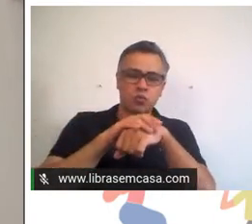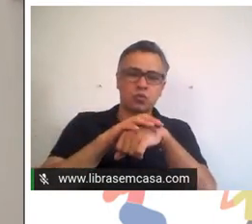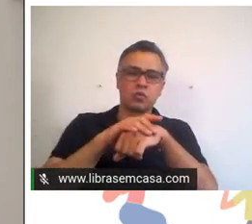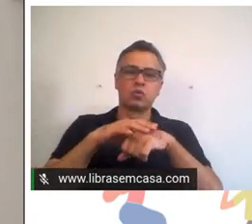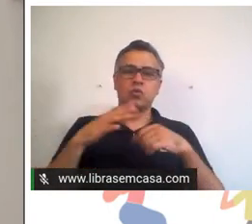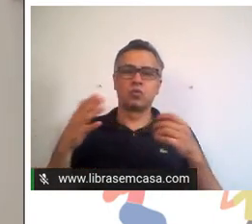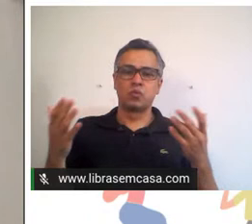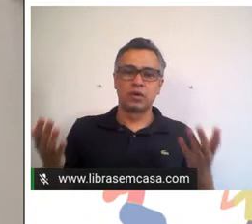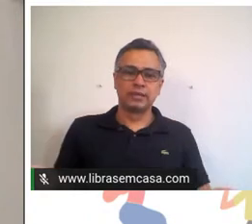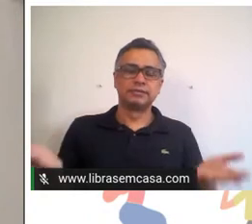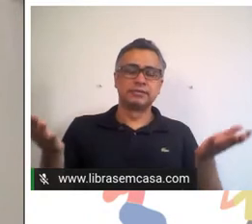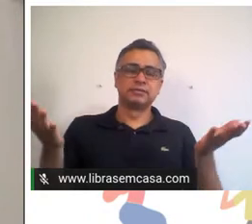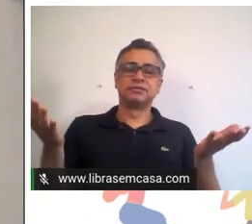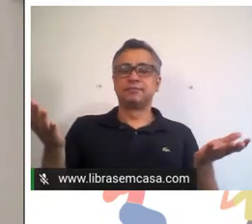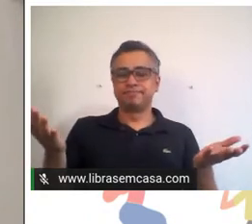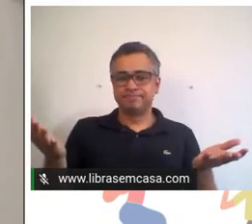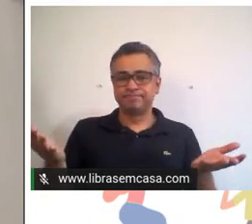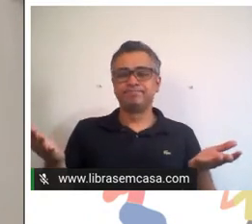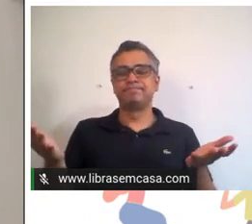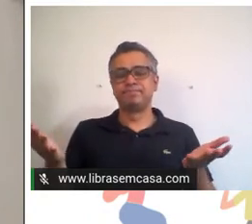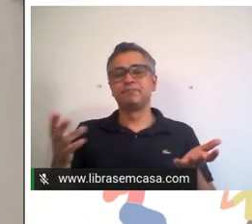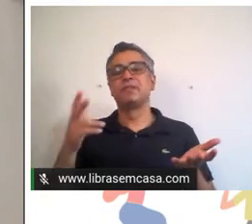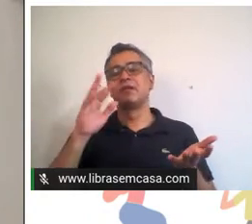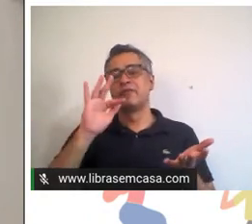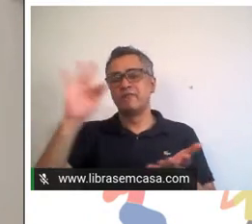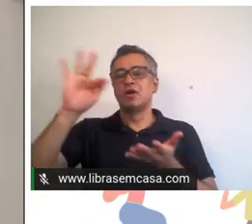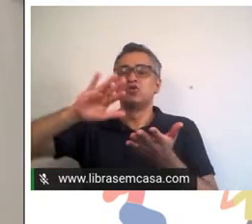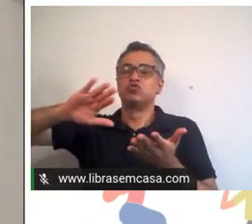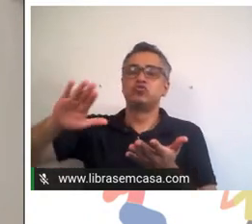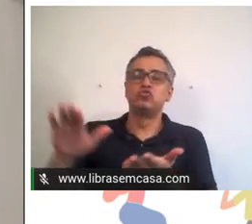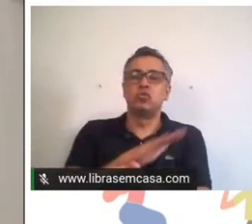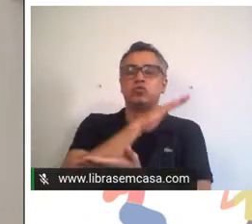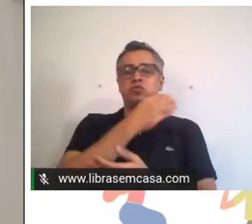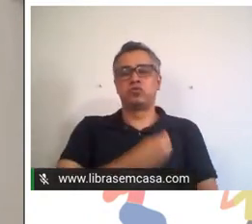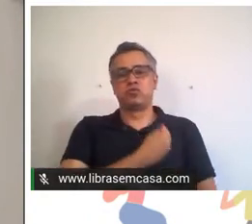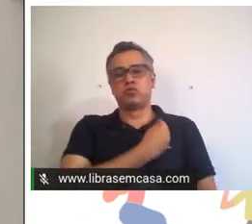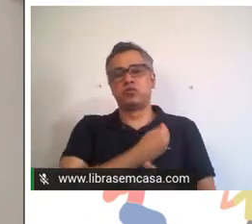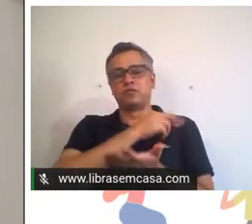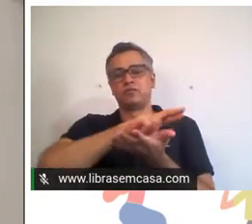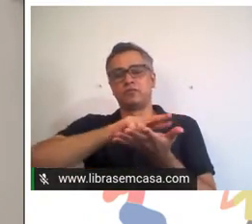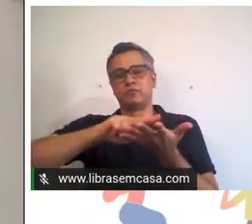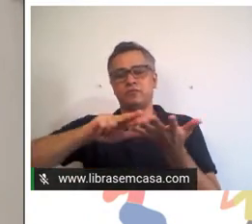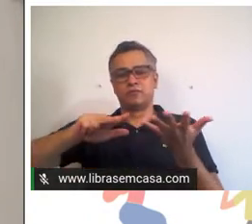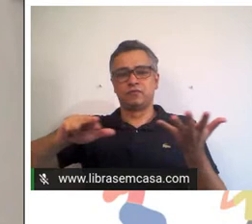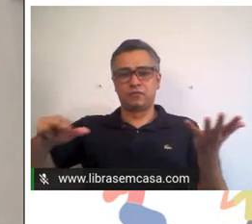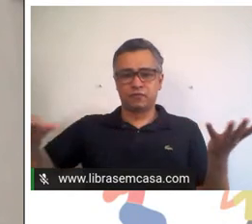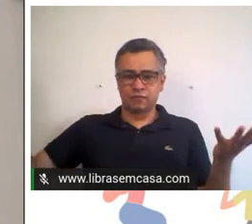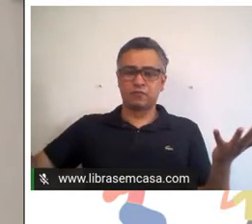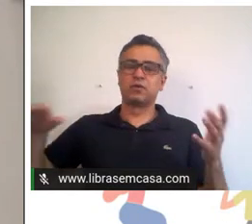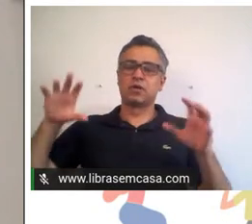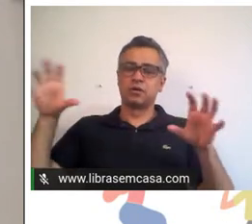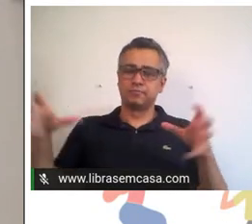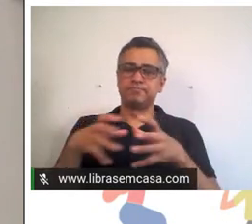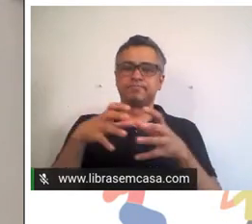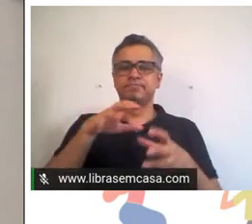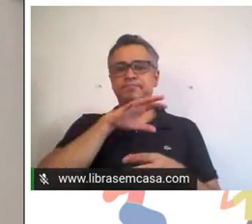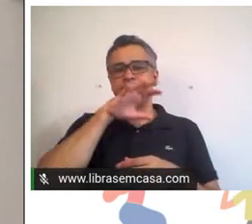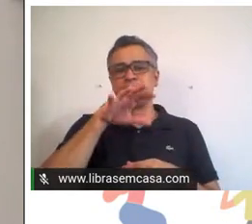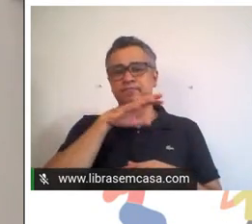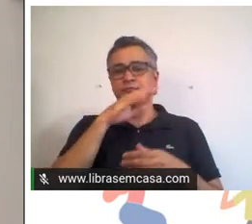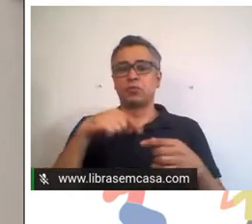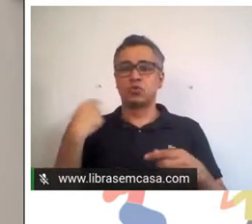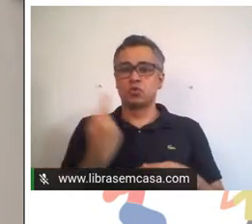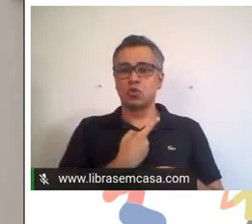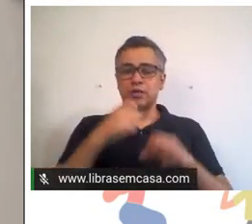de todas las enfermedades que emergen de la destrucción de la diversidad y del hacinamiento de animales. Entonces, nuestro sistema alimentario está